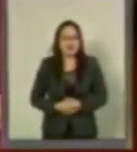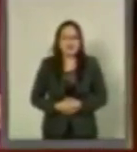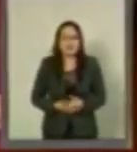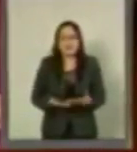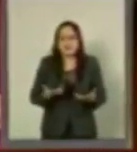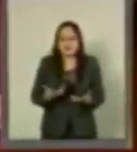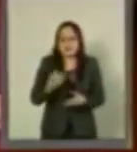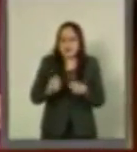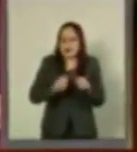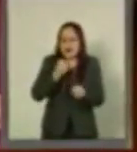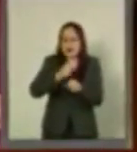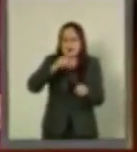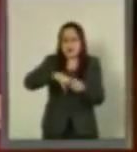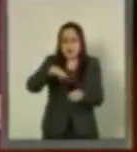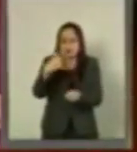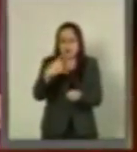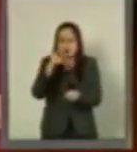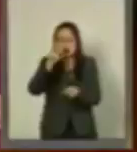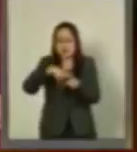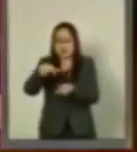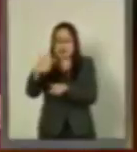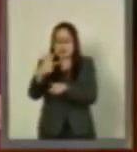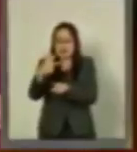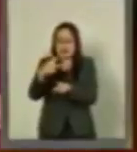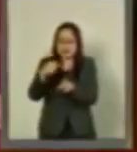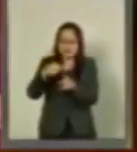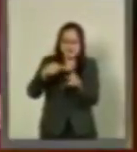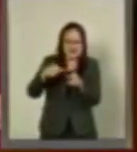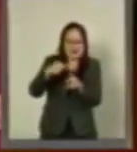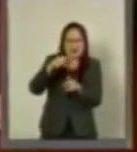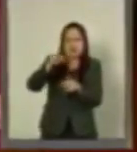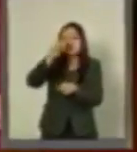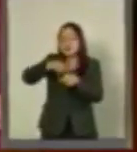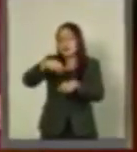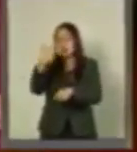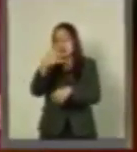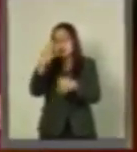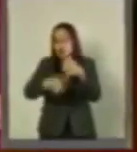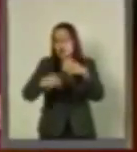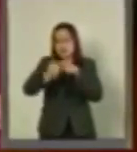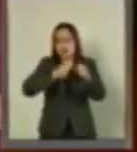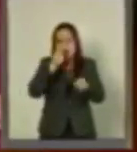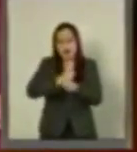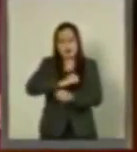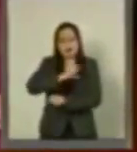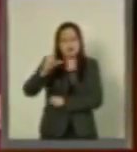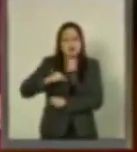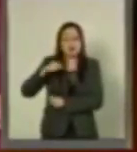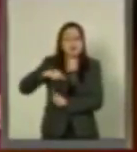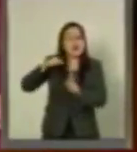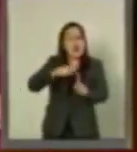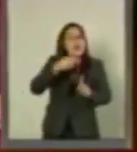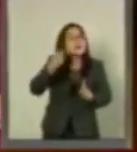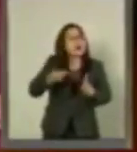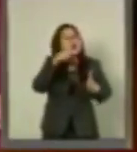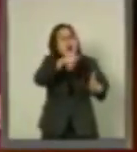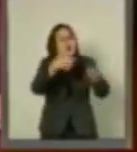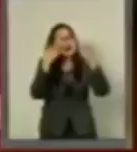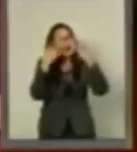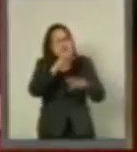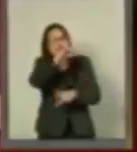En 2013 fue la última vez. Y cuando se le cuestionó si iba a renunciar, él